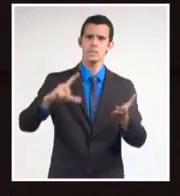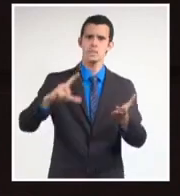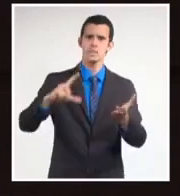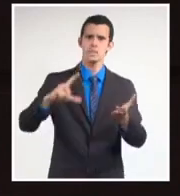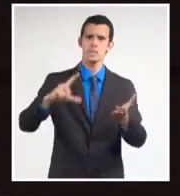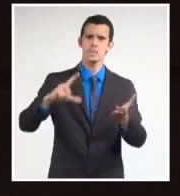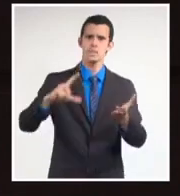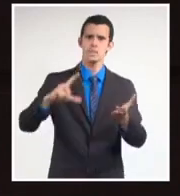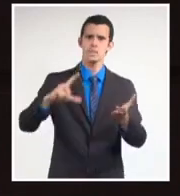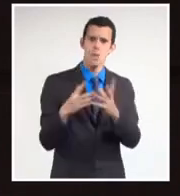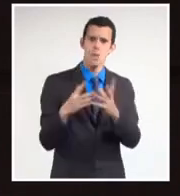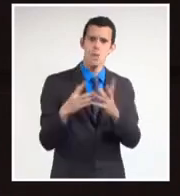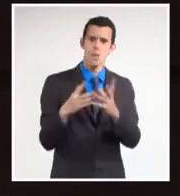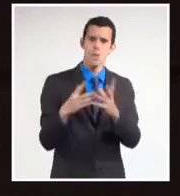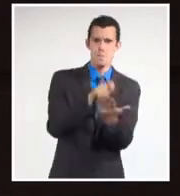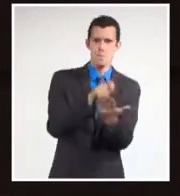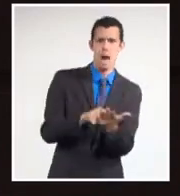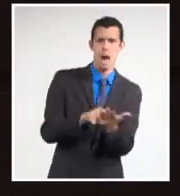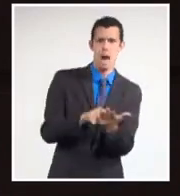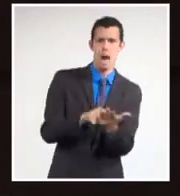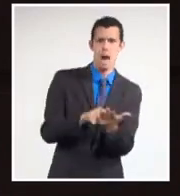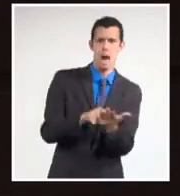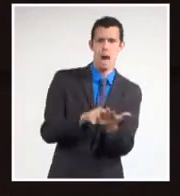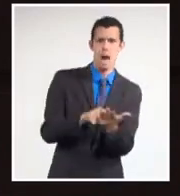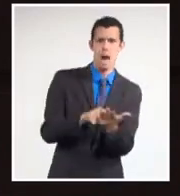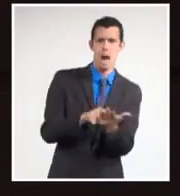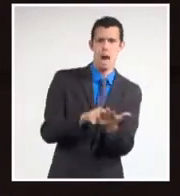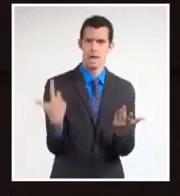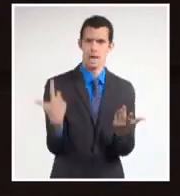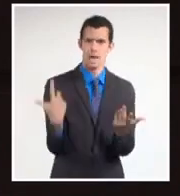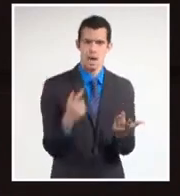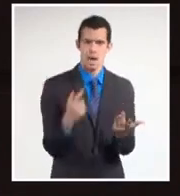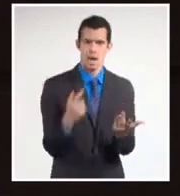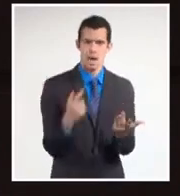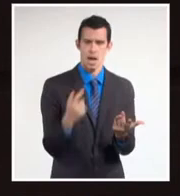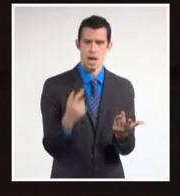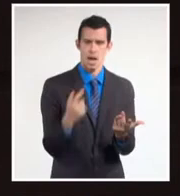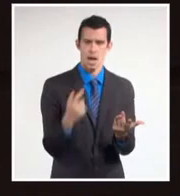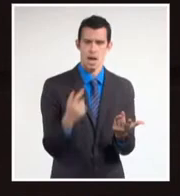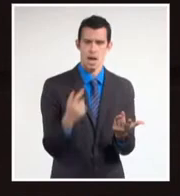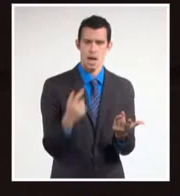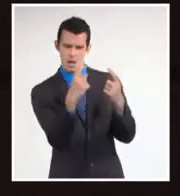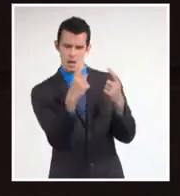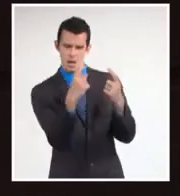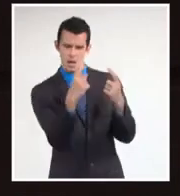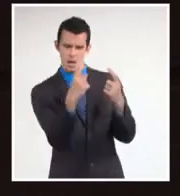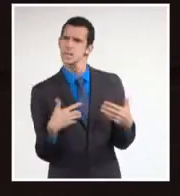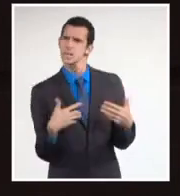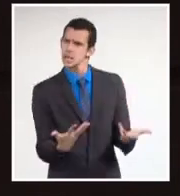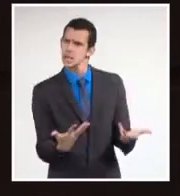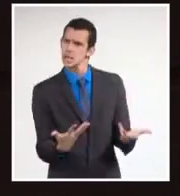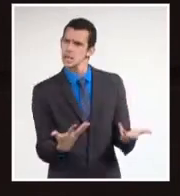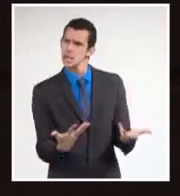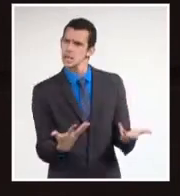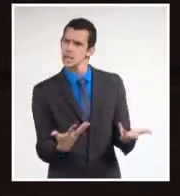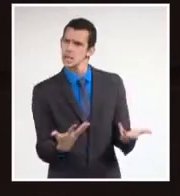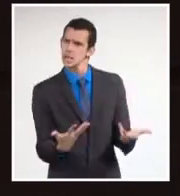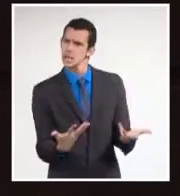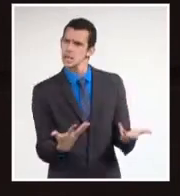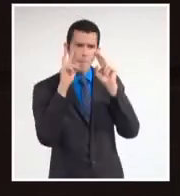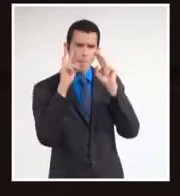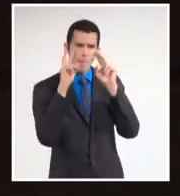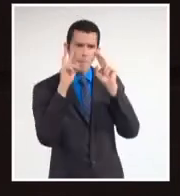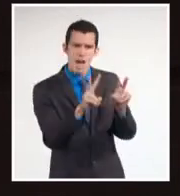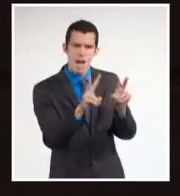de productores conozcan el alcance, la intención, la necesidad y la proyección de esta estrategia, de que hay